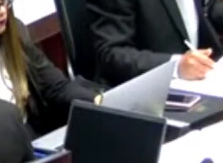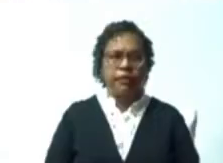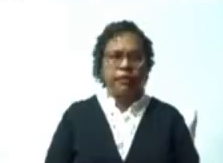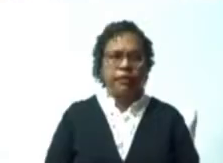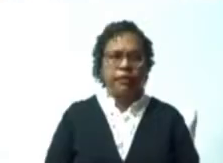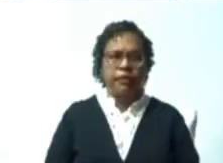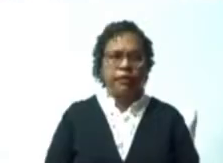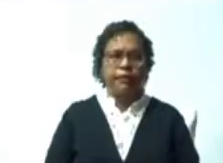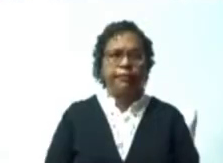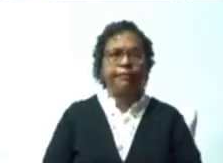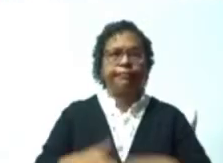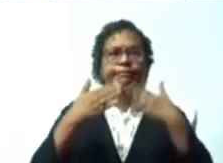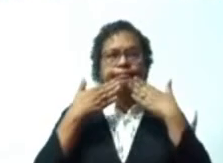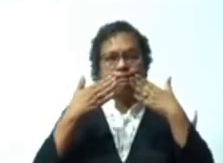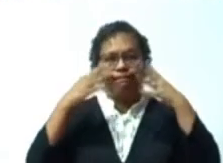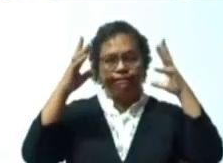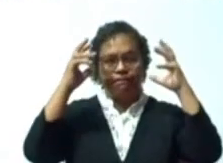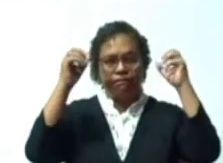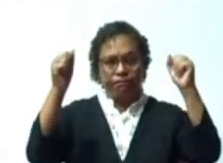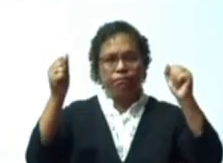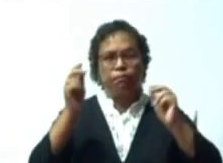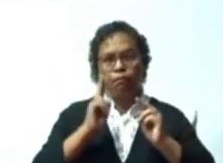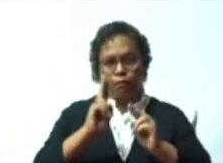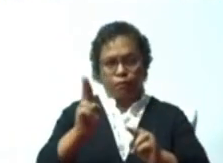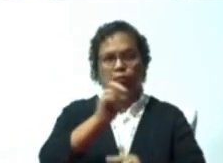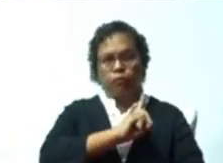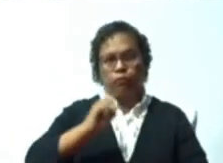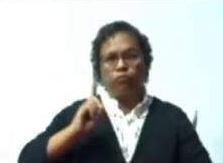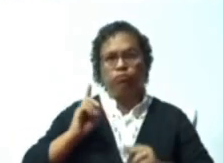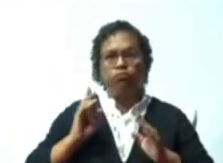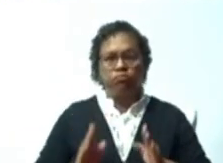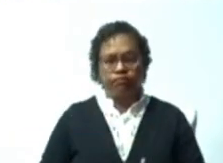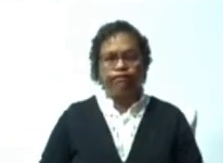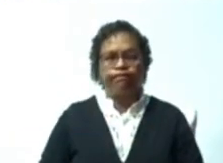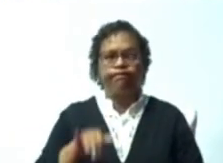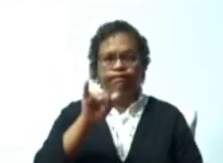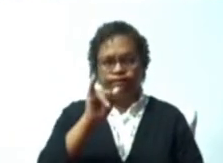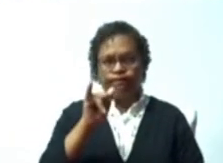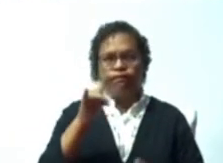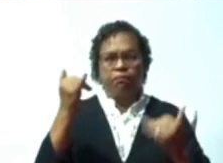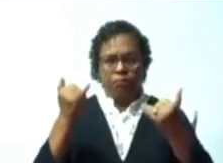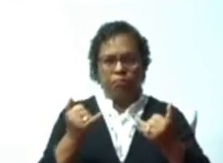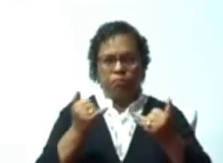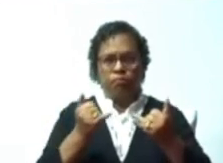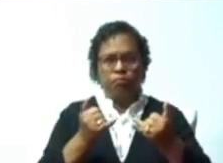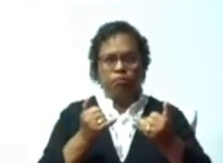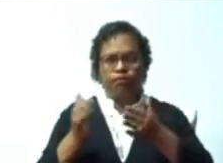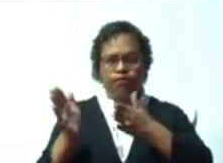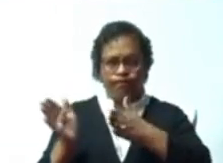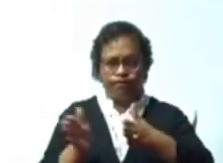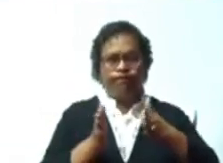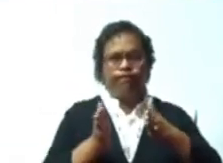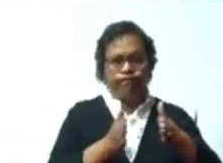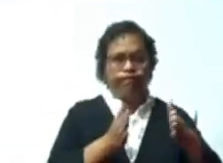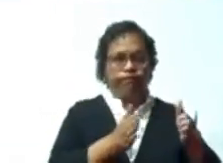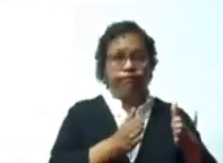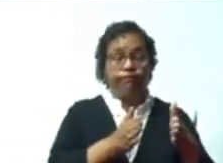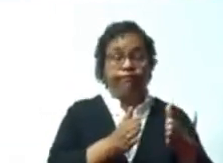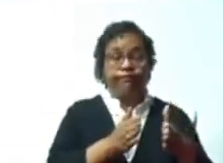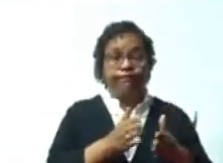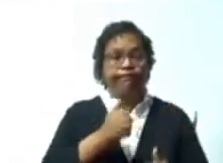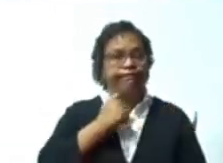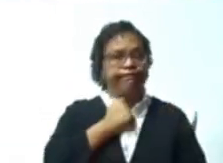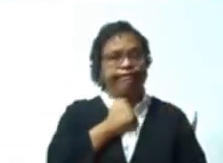ya prácticamente un asunto de rigor de procedimiento lamentable